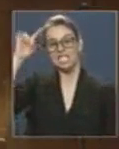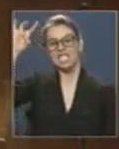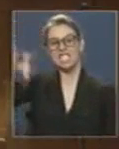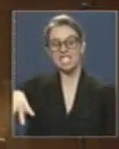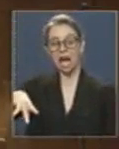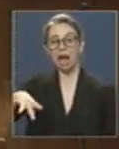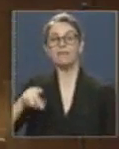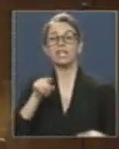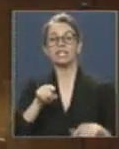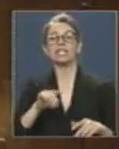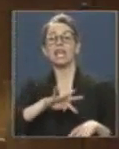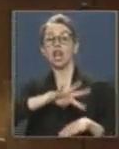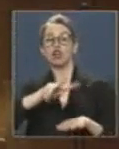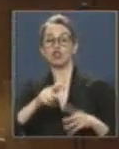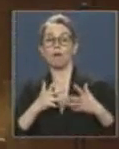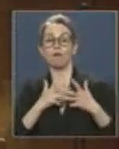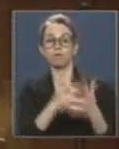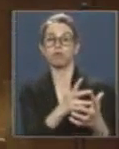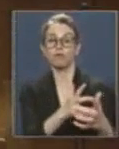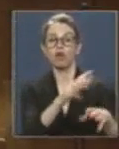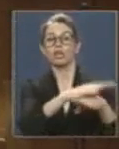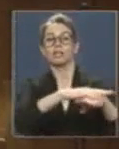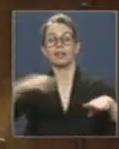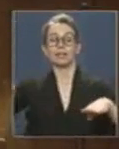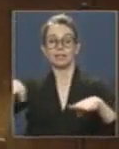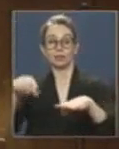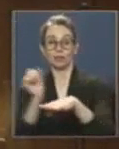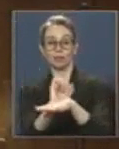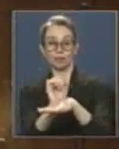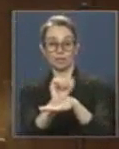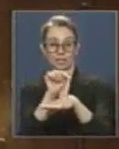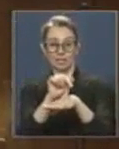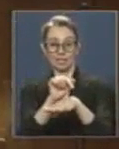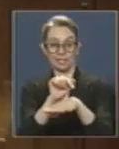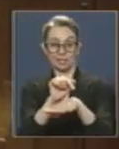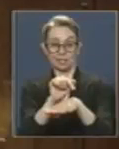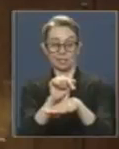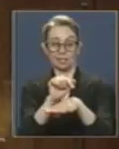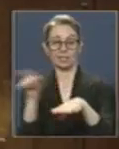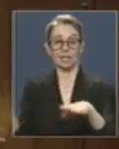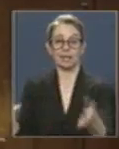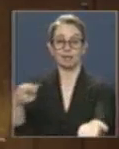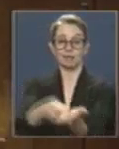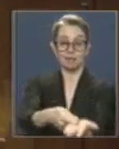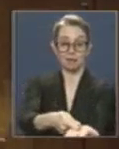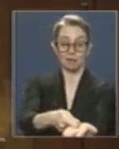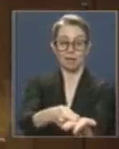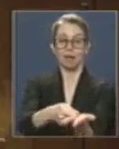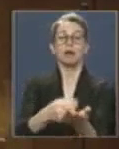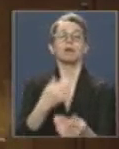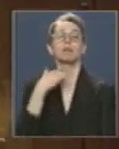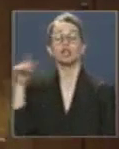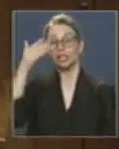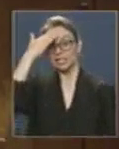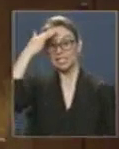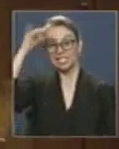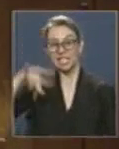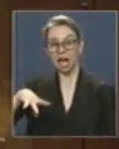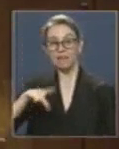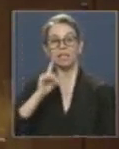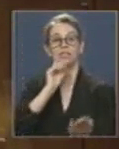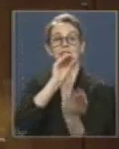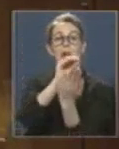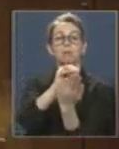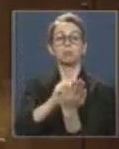origen violento del delito que proviene el vehículo objeto de su conducta, por el solo hecho de figurar